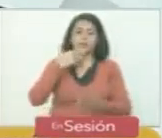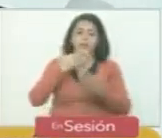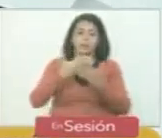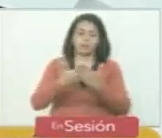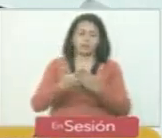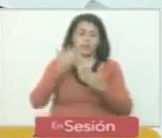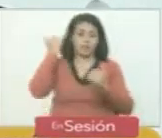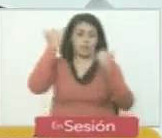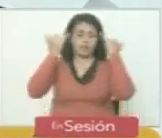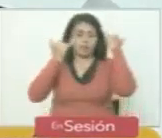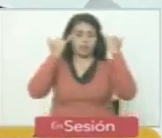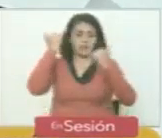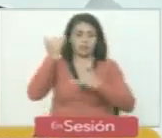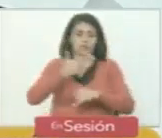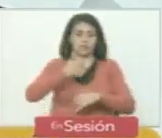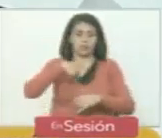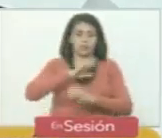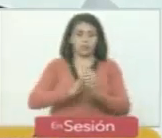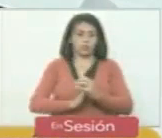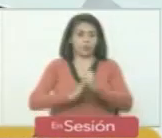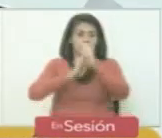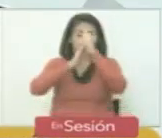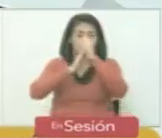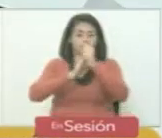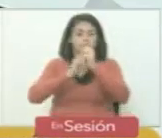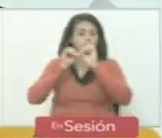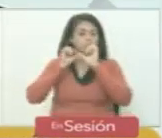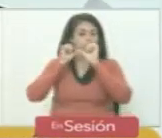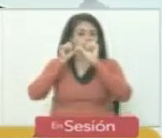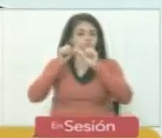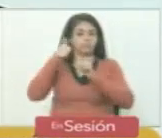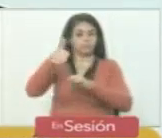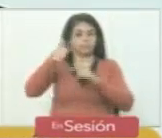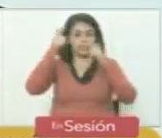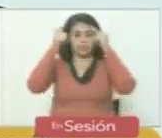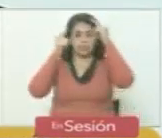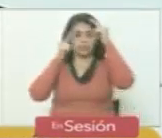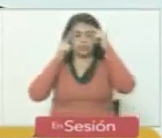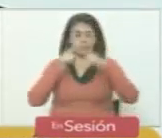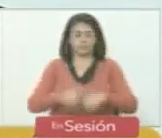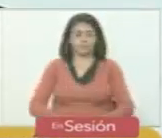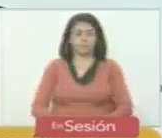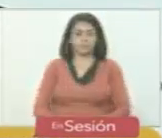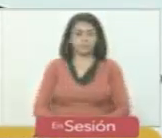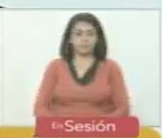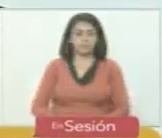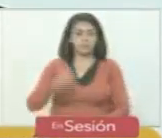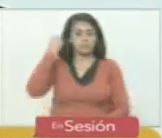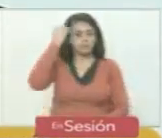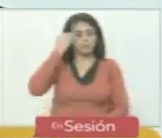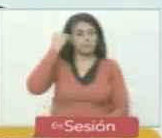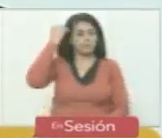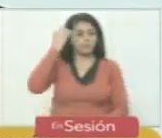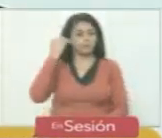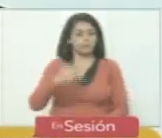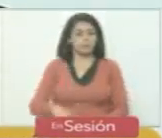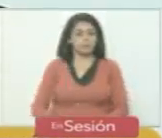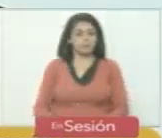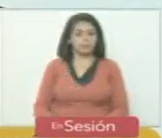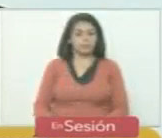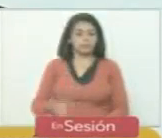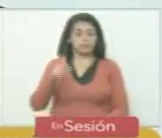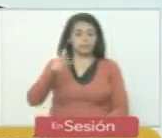la iniciativa de nuestro líder inmortal, Hugo Chávez. Considerando que